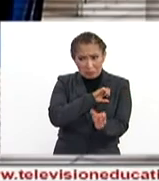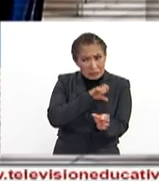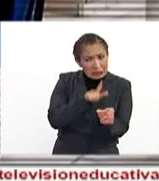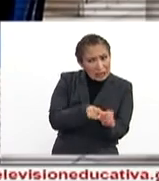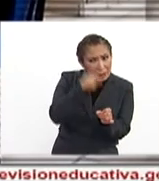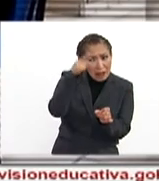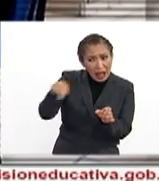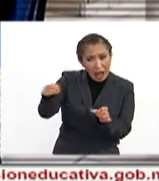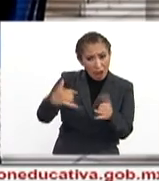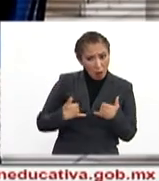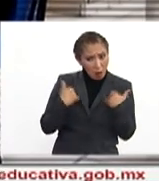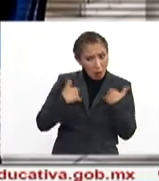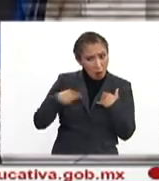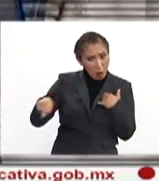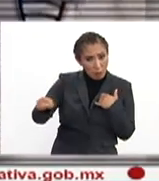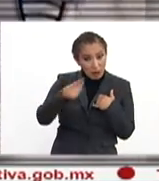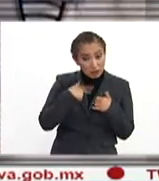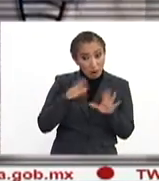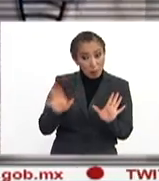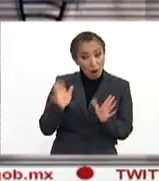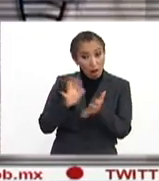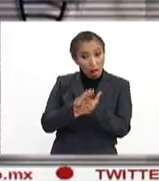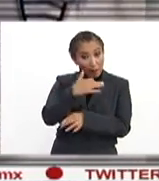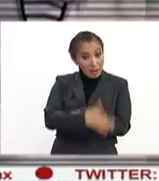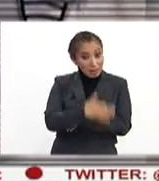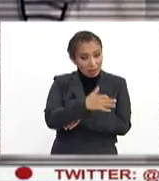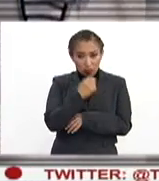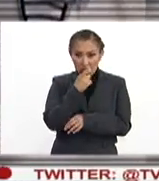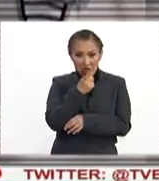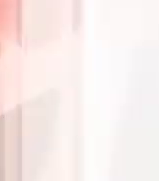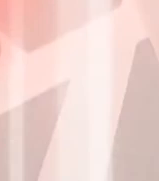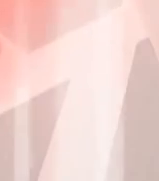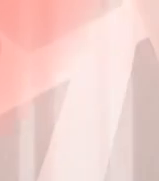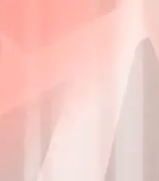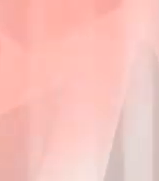expresa de que los adolescentes sean sujetos a prisión preventiva.